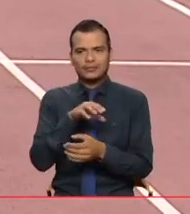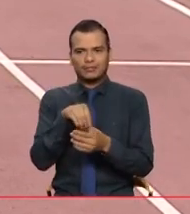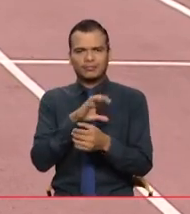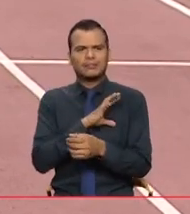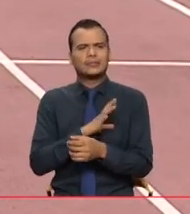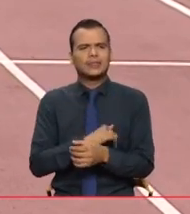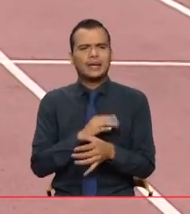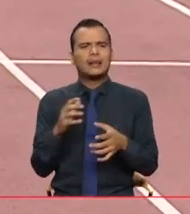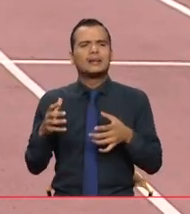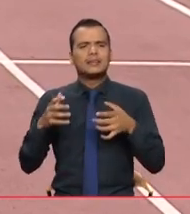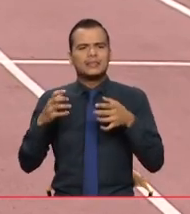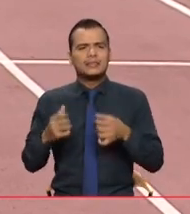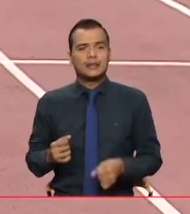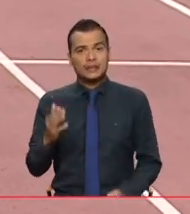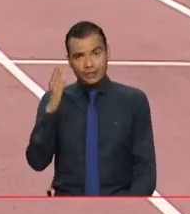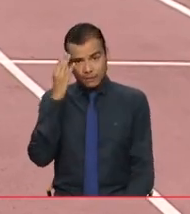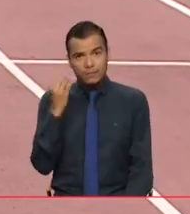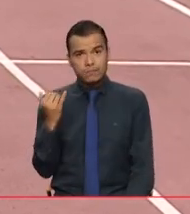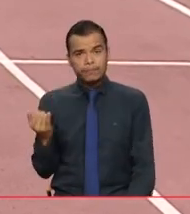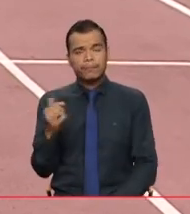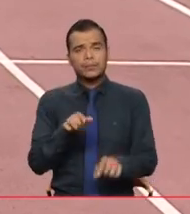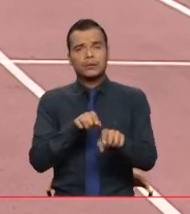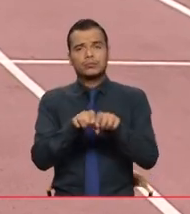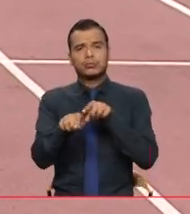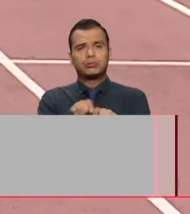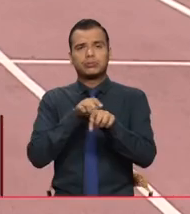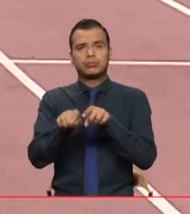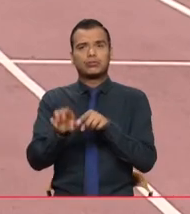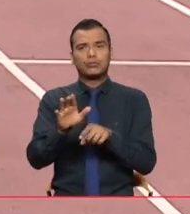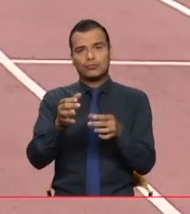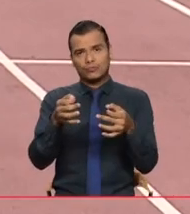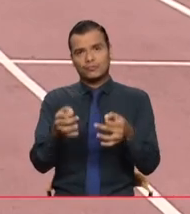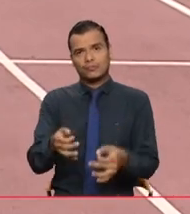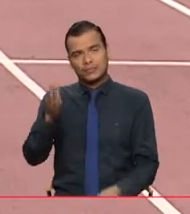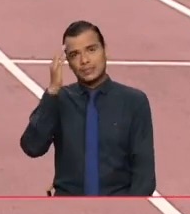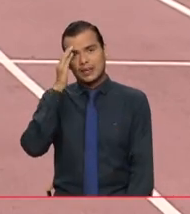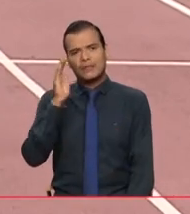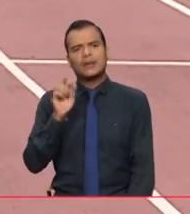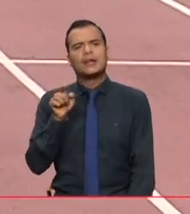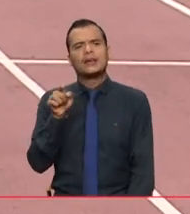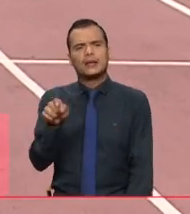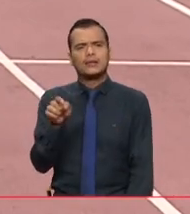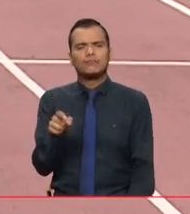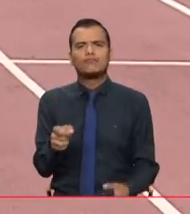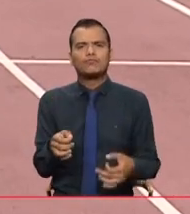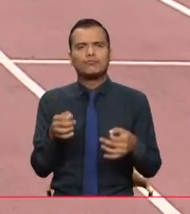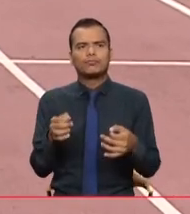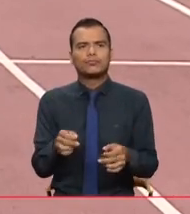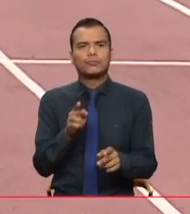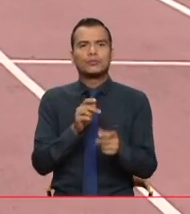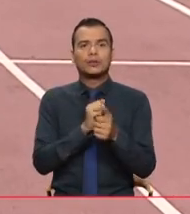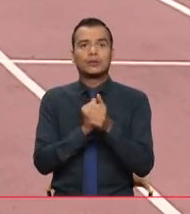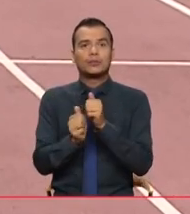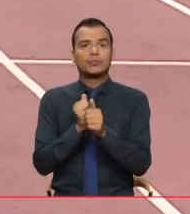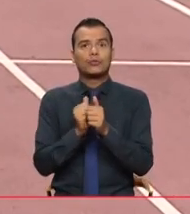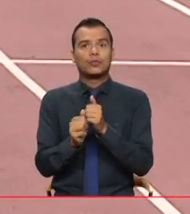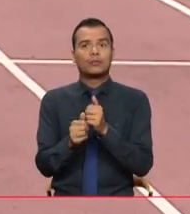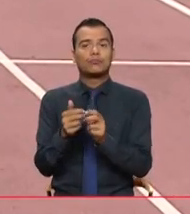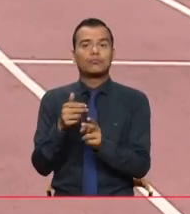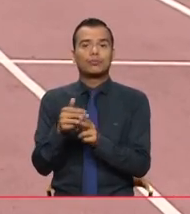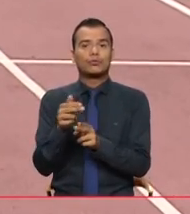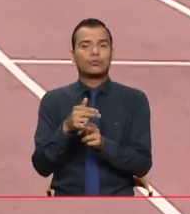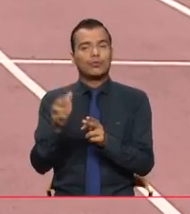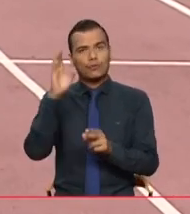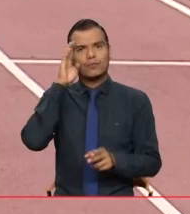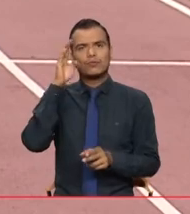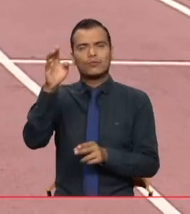donde se está desarrollando esta competencia y que seguramente aquí veremos los atletas que nos van a representar en el